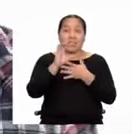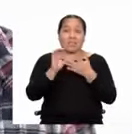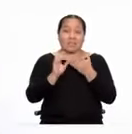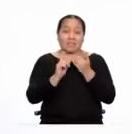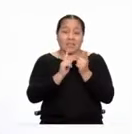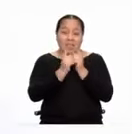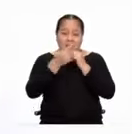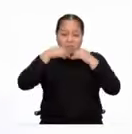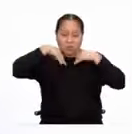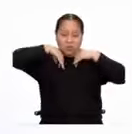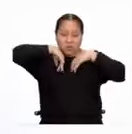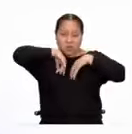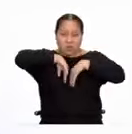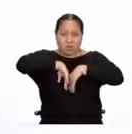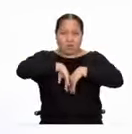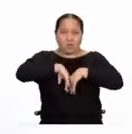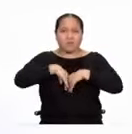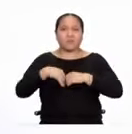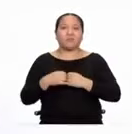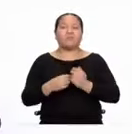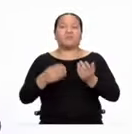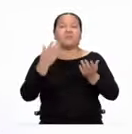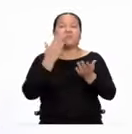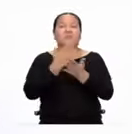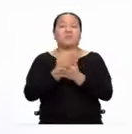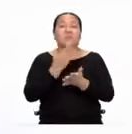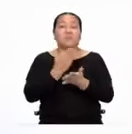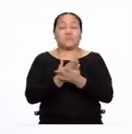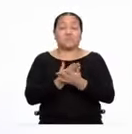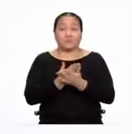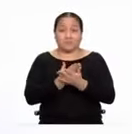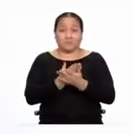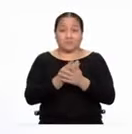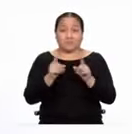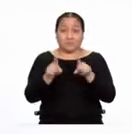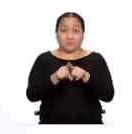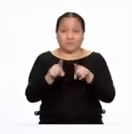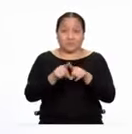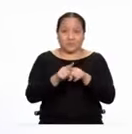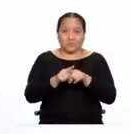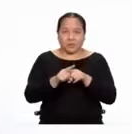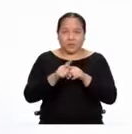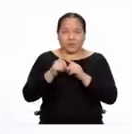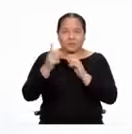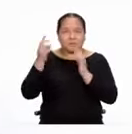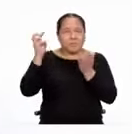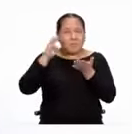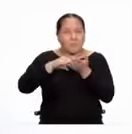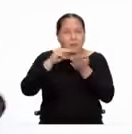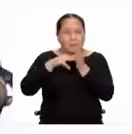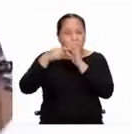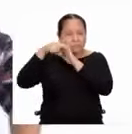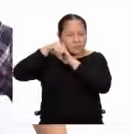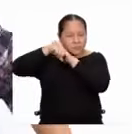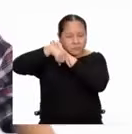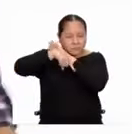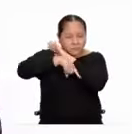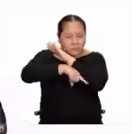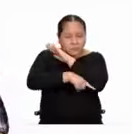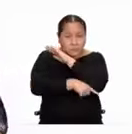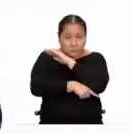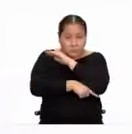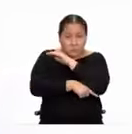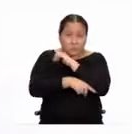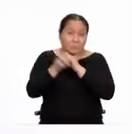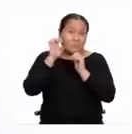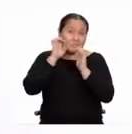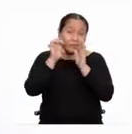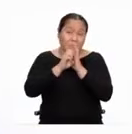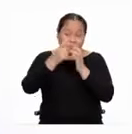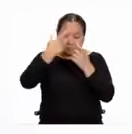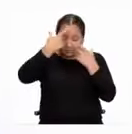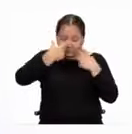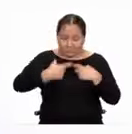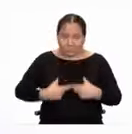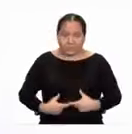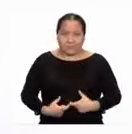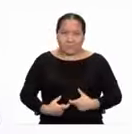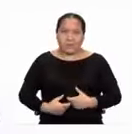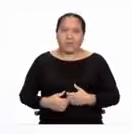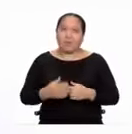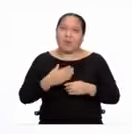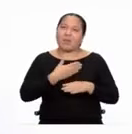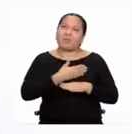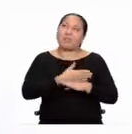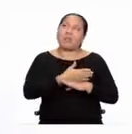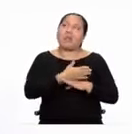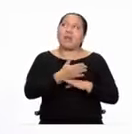mutaciones. Y comprobaremos que mientras más complejo es el organismo, como nosotros por ejemplo, más largo es el